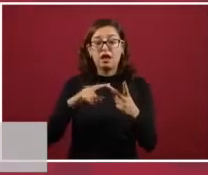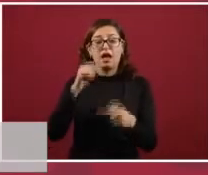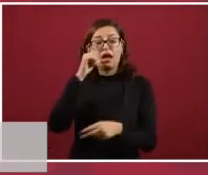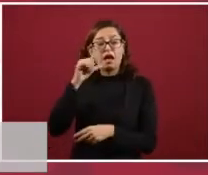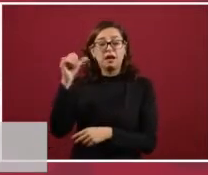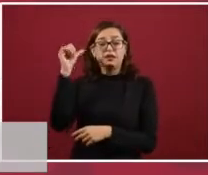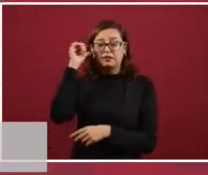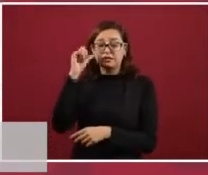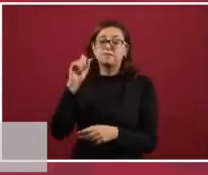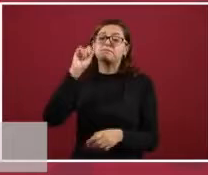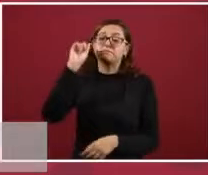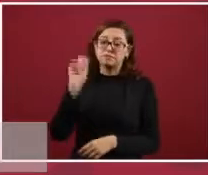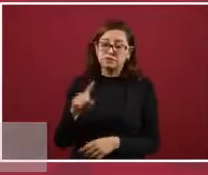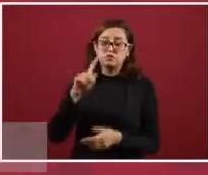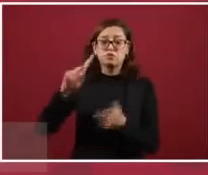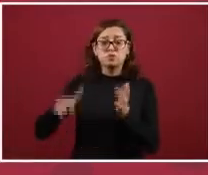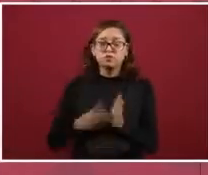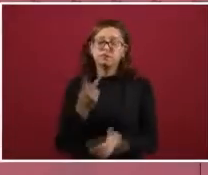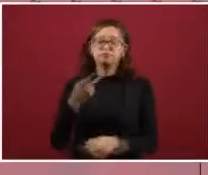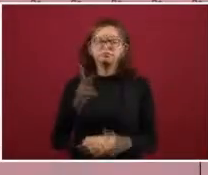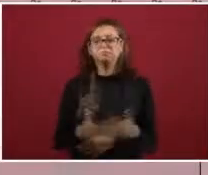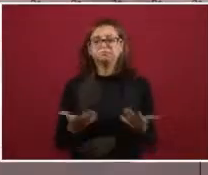en 1.5%.